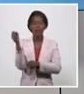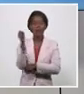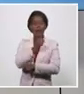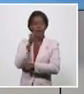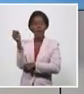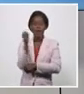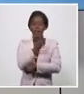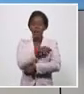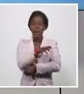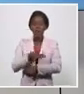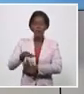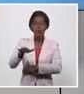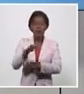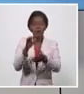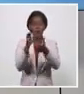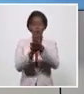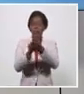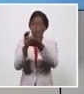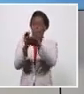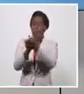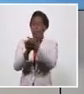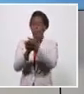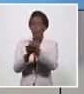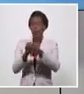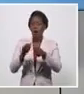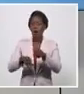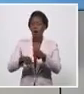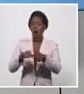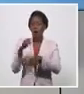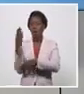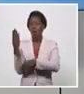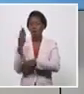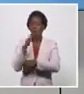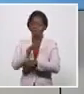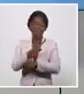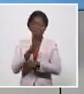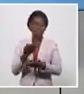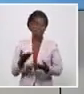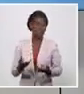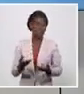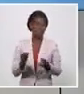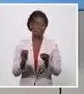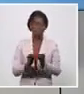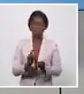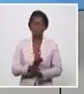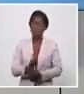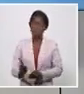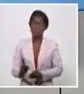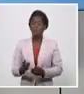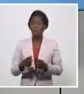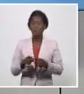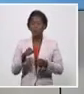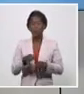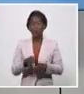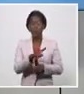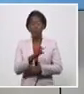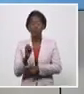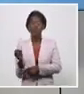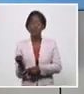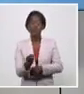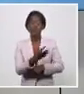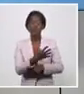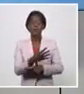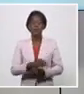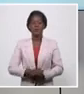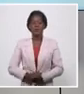colocar calificativos a quienes han formado parte de una creación que no tiende puentes entre uno y otro lado del estrecho de la